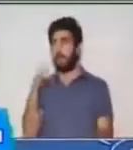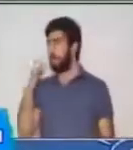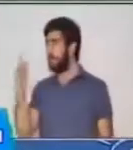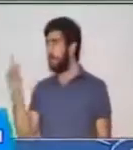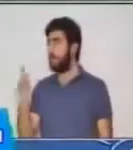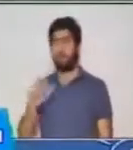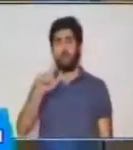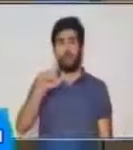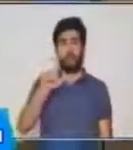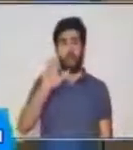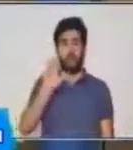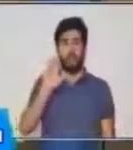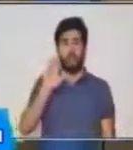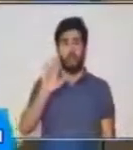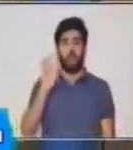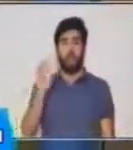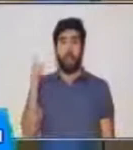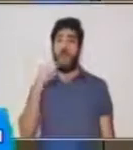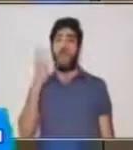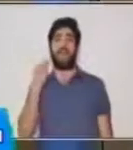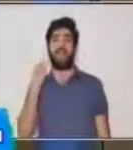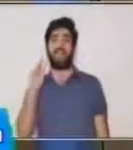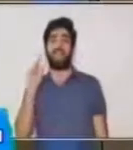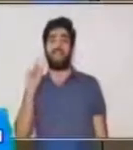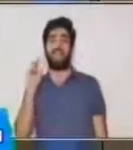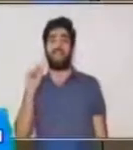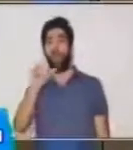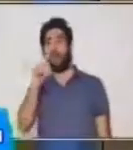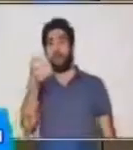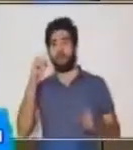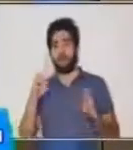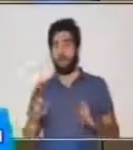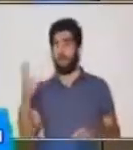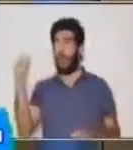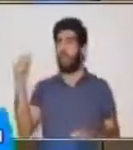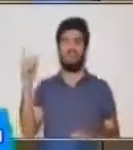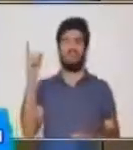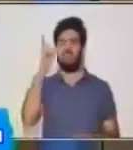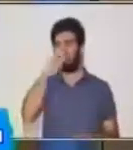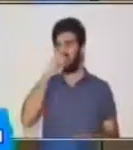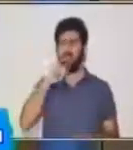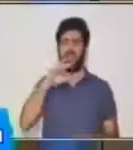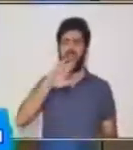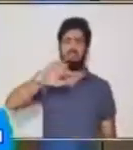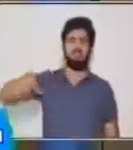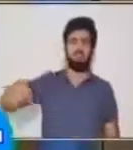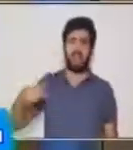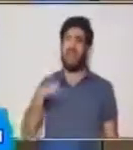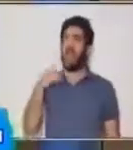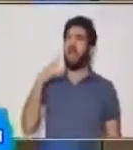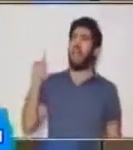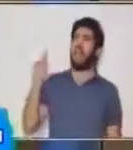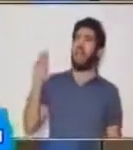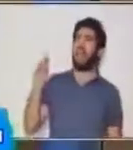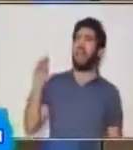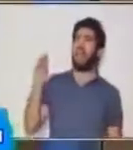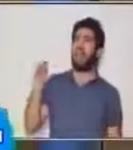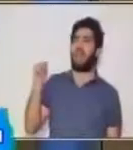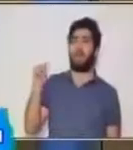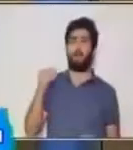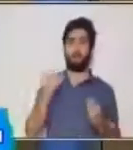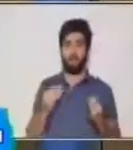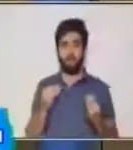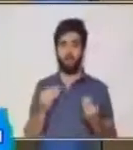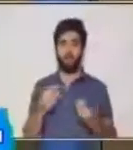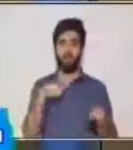el loro le gusta demostrar que puede hablar, no le interesa lo que dicen las demás personas. ¿Qué es lo que hace? Cuando está hablando otra persona, comienza a